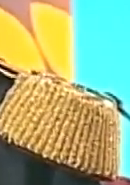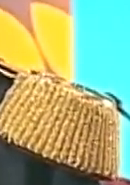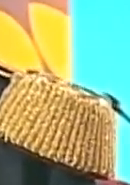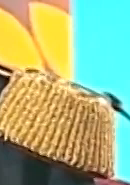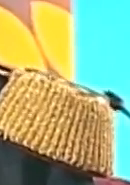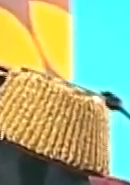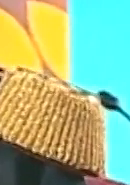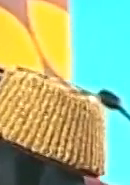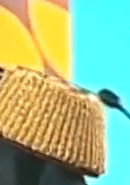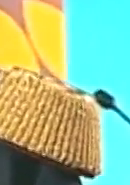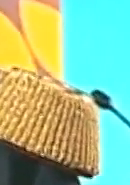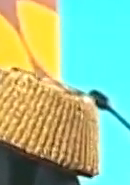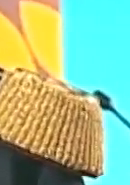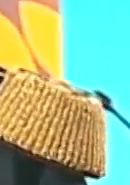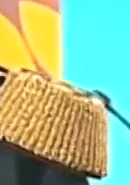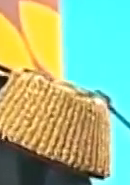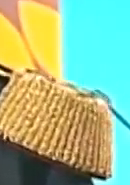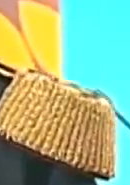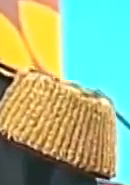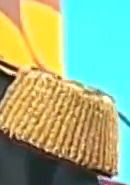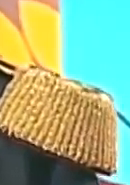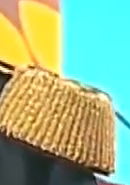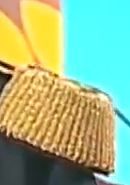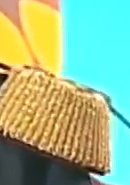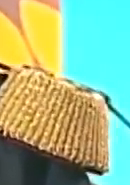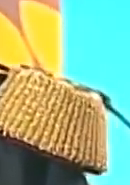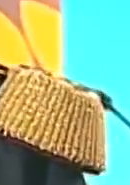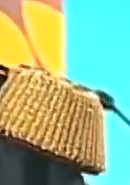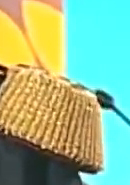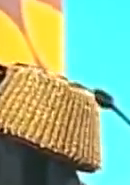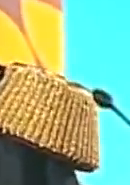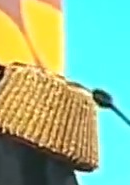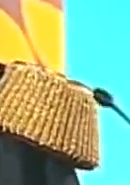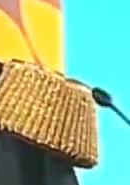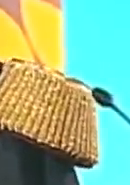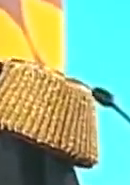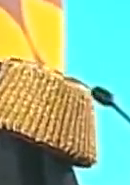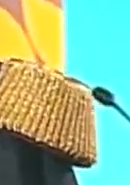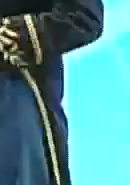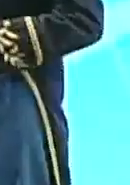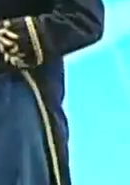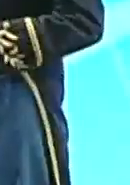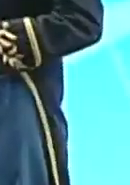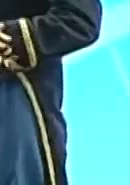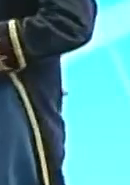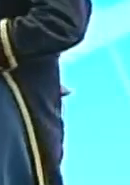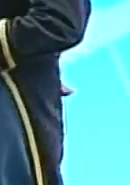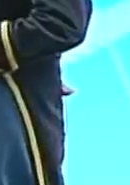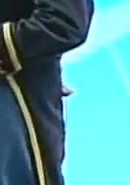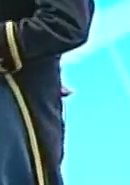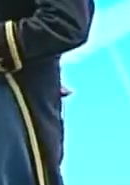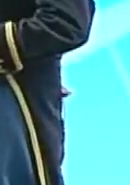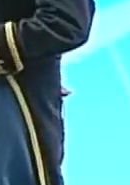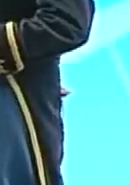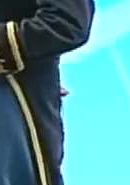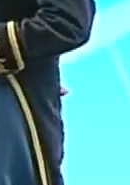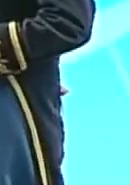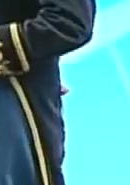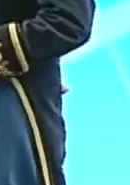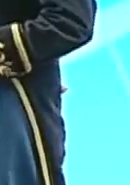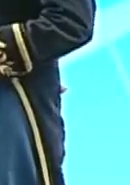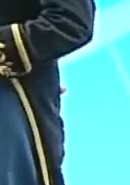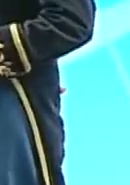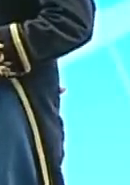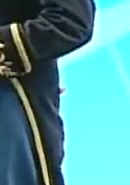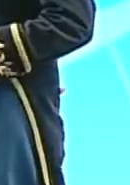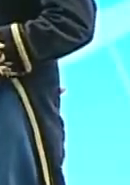al Perú, pero lo haré orgulloso de saber que América cuenta con hombres capaces de defenderla hasta